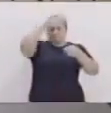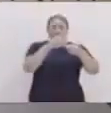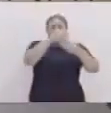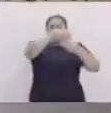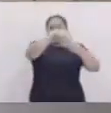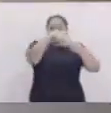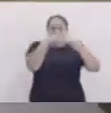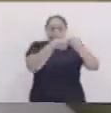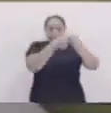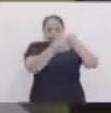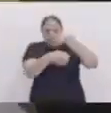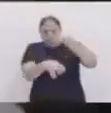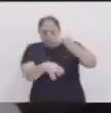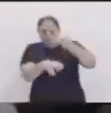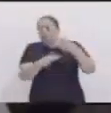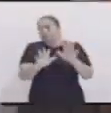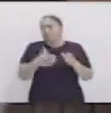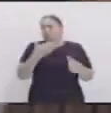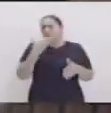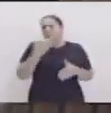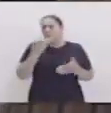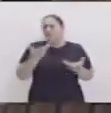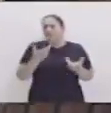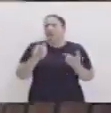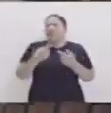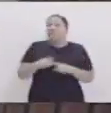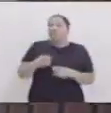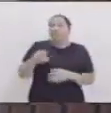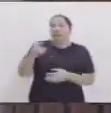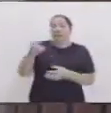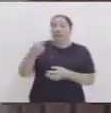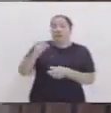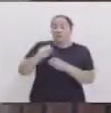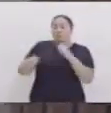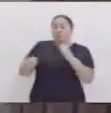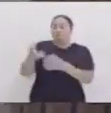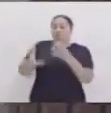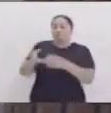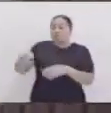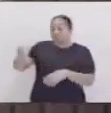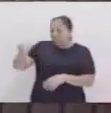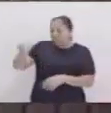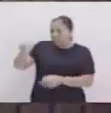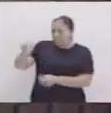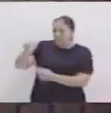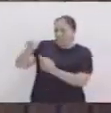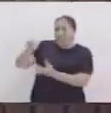anillo. ¿Qué pasa ahora cuando nos colocamos a determinada temperatura?